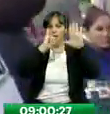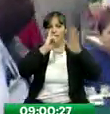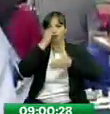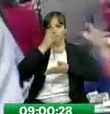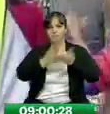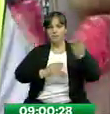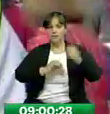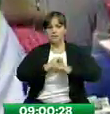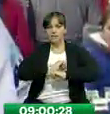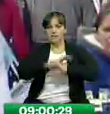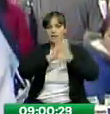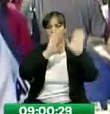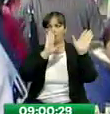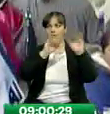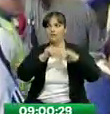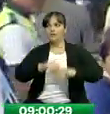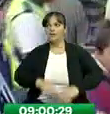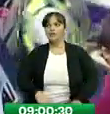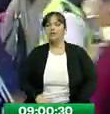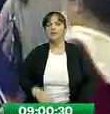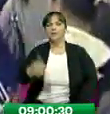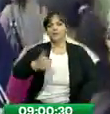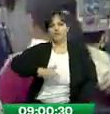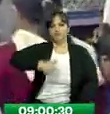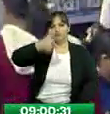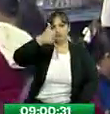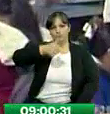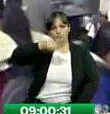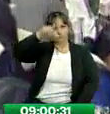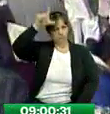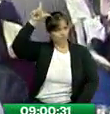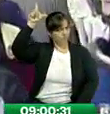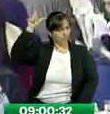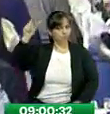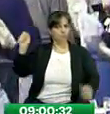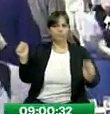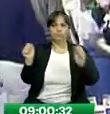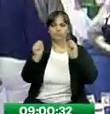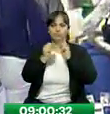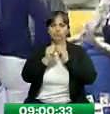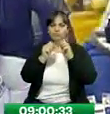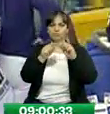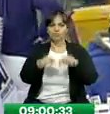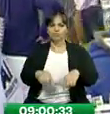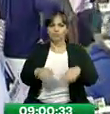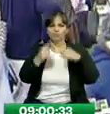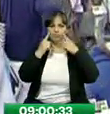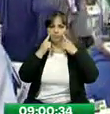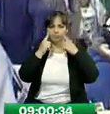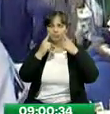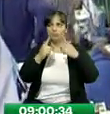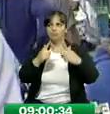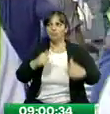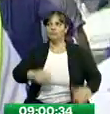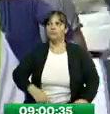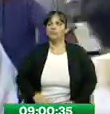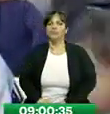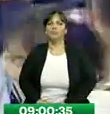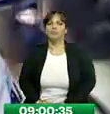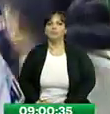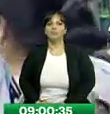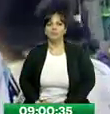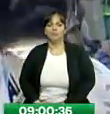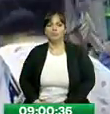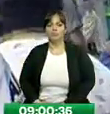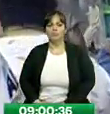contamos aquí con la presencia de mi general la lama y un personal de transporte público con el cual se ejecutó una revisión